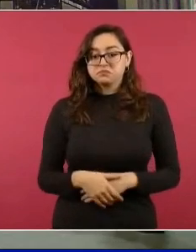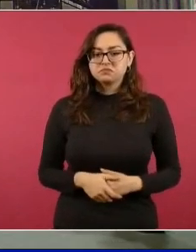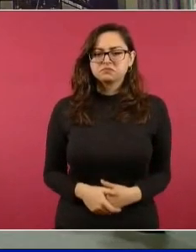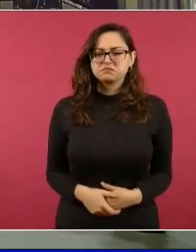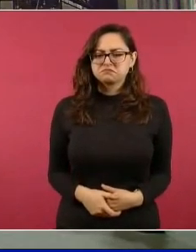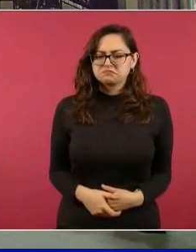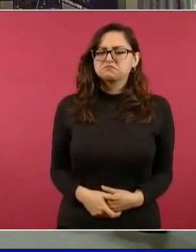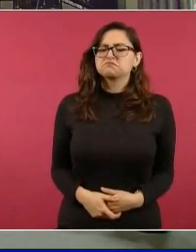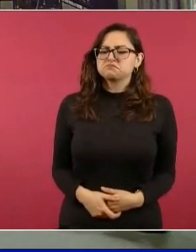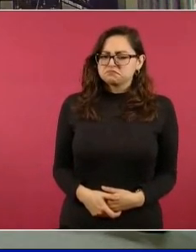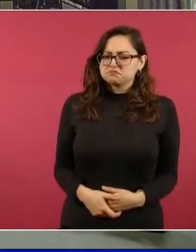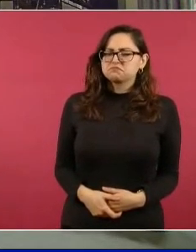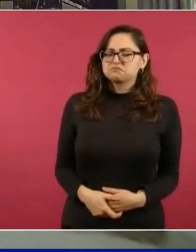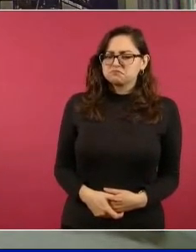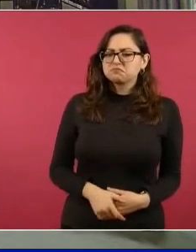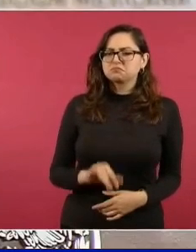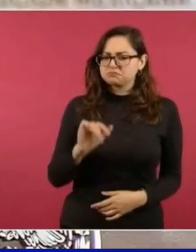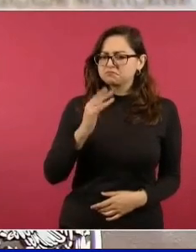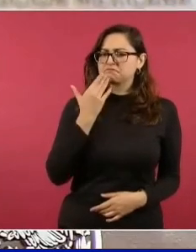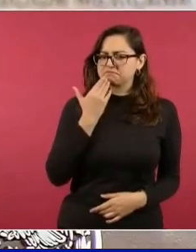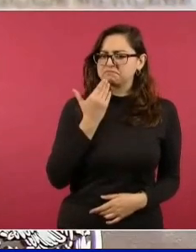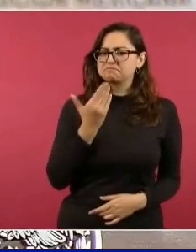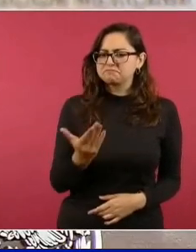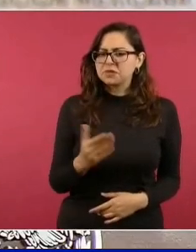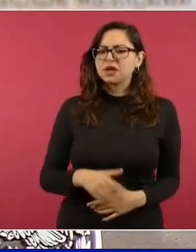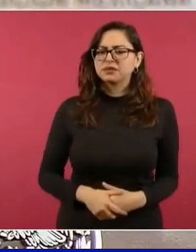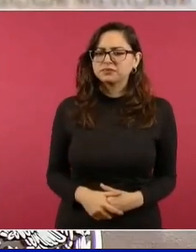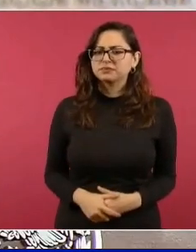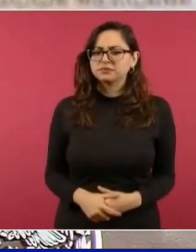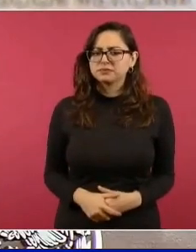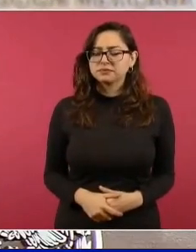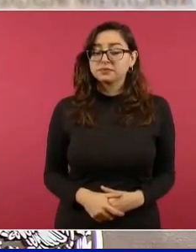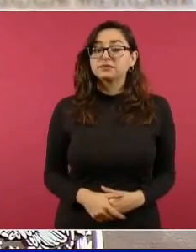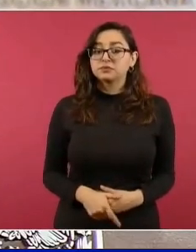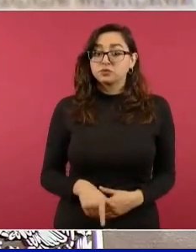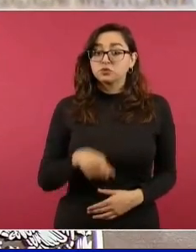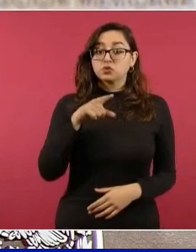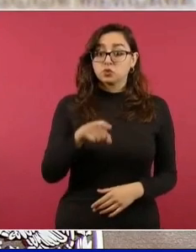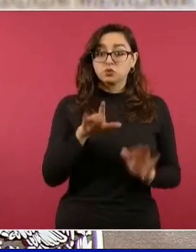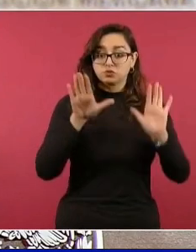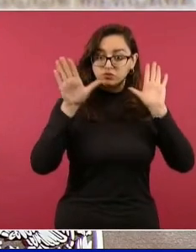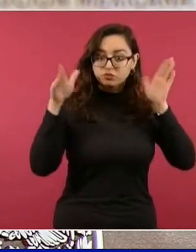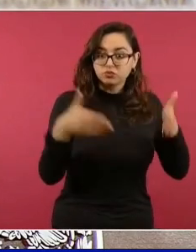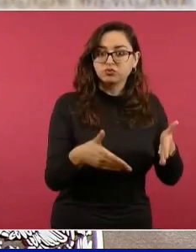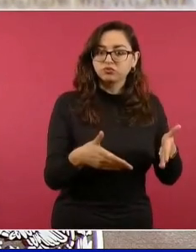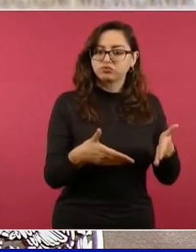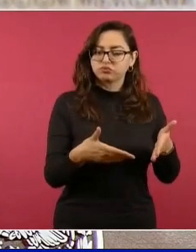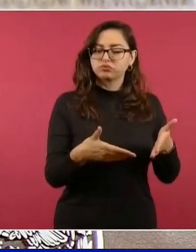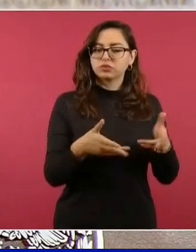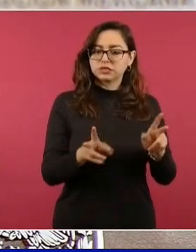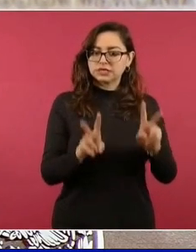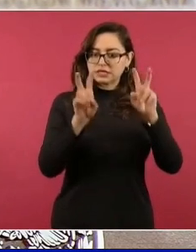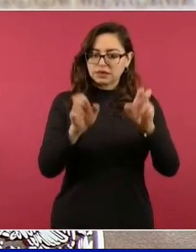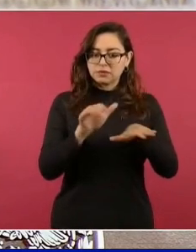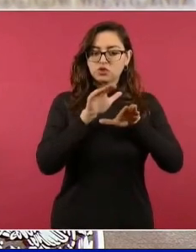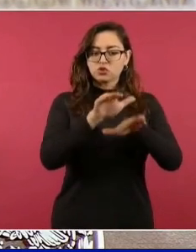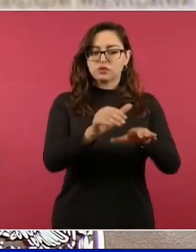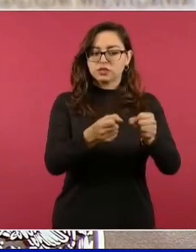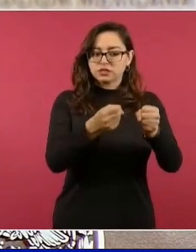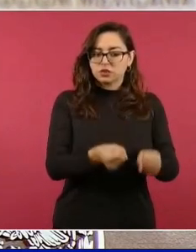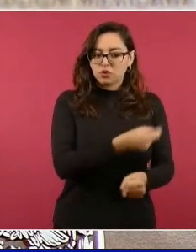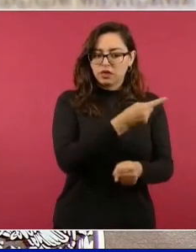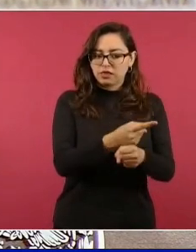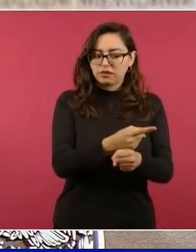parece bien, sí, es hacerlo muy específico para la